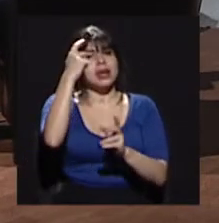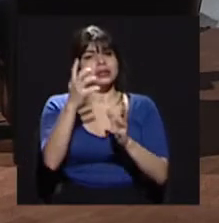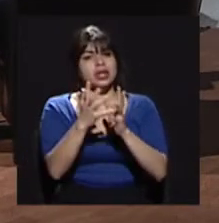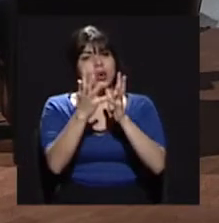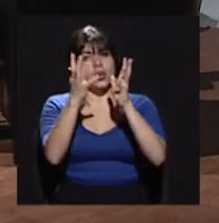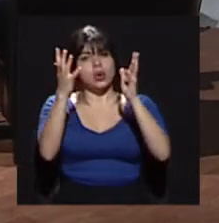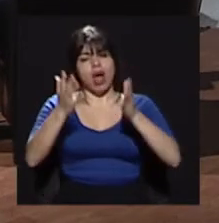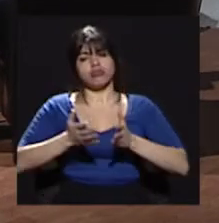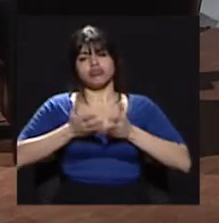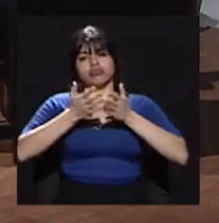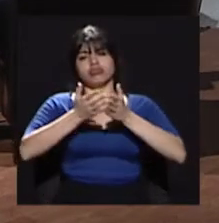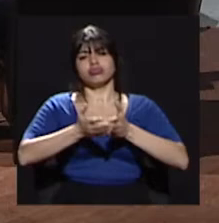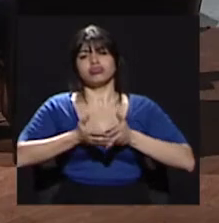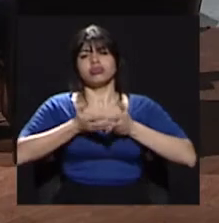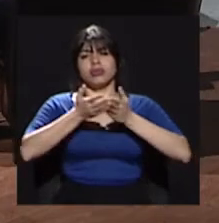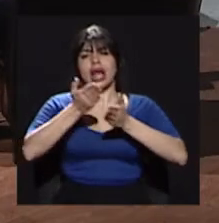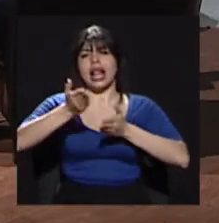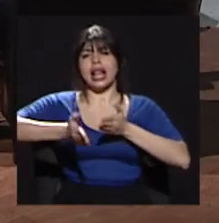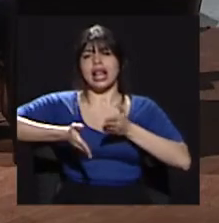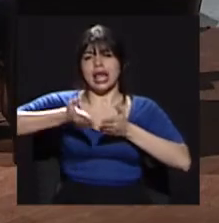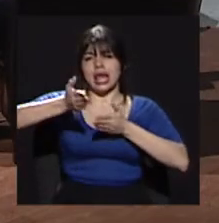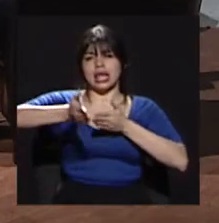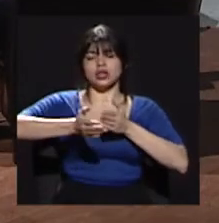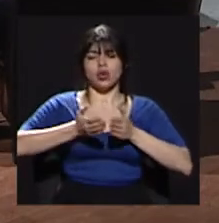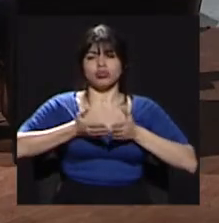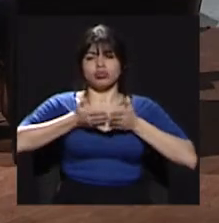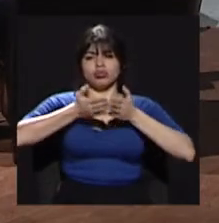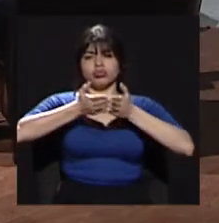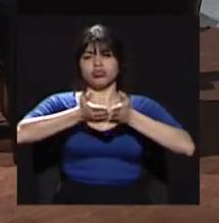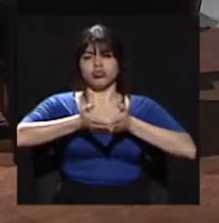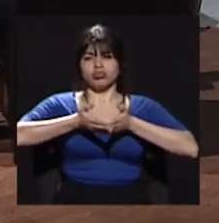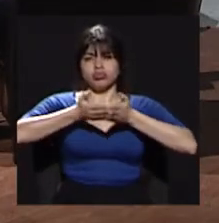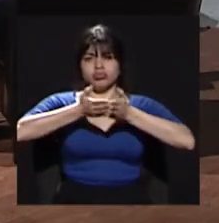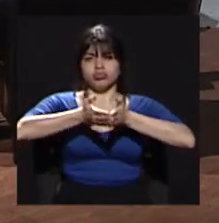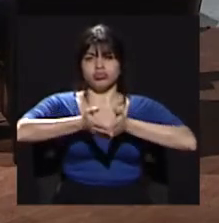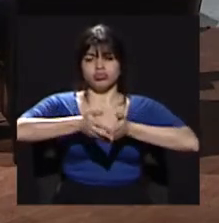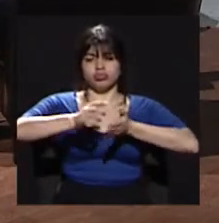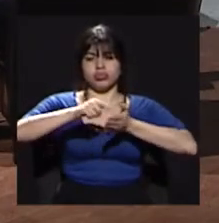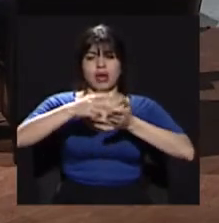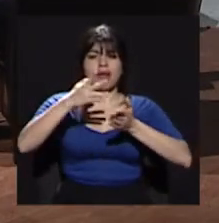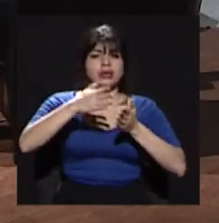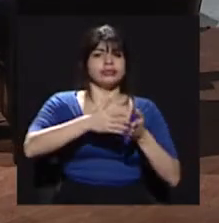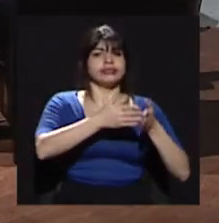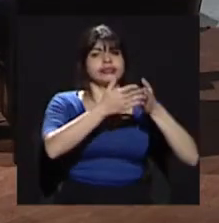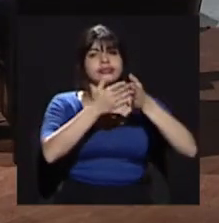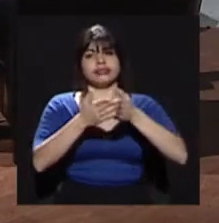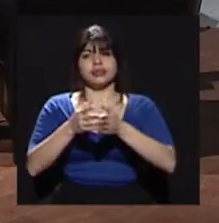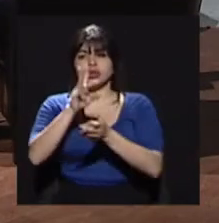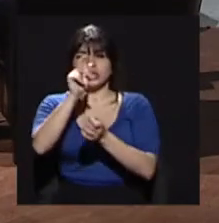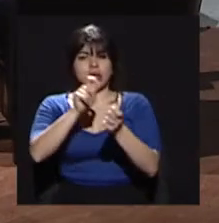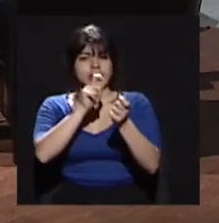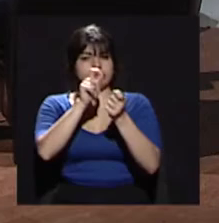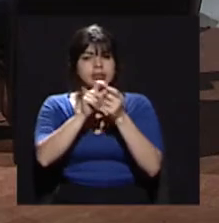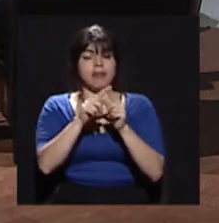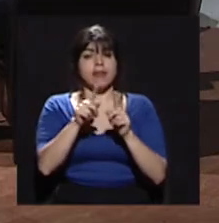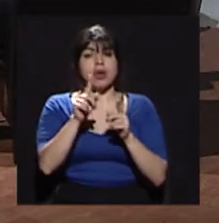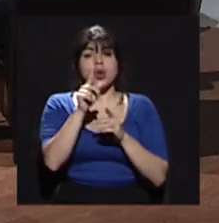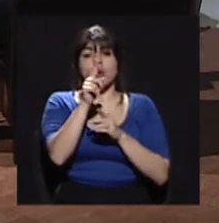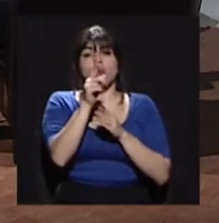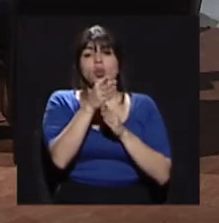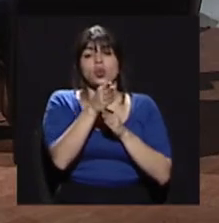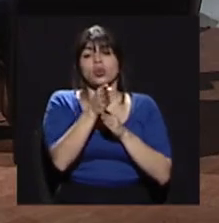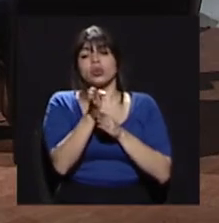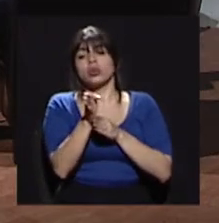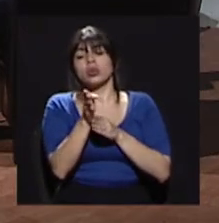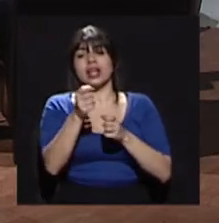que se mueve lentamente y cuyos movimientos son a veces imperceptibles un grado que cambie el